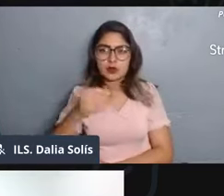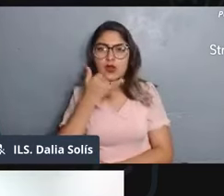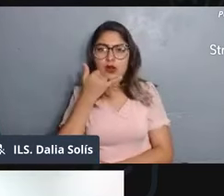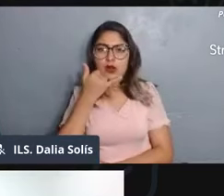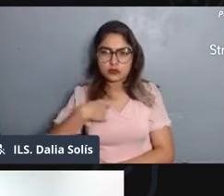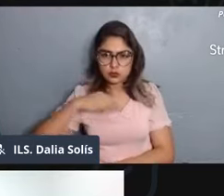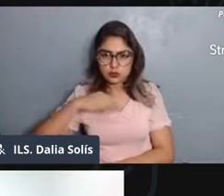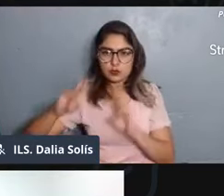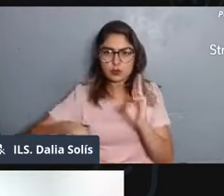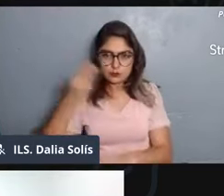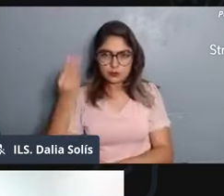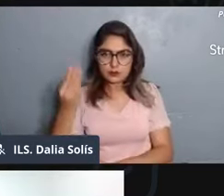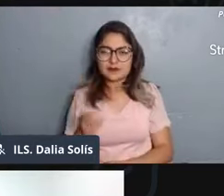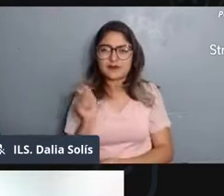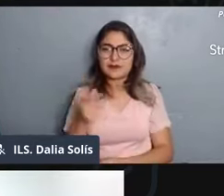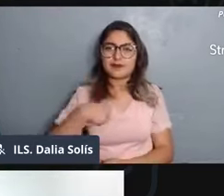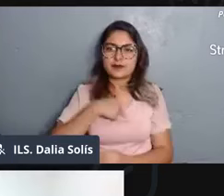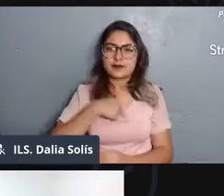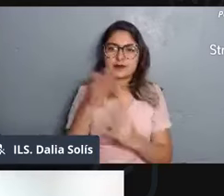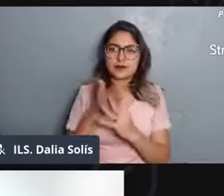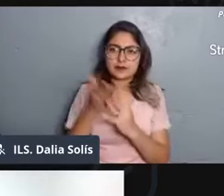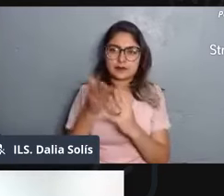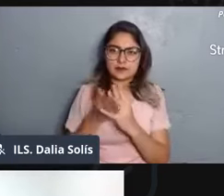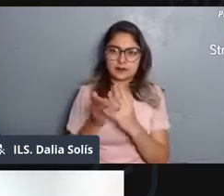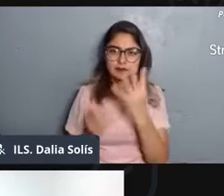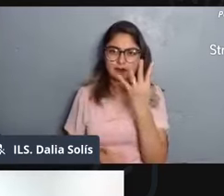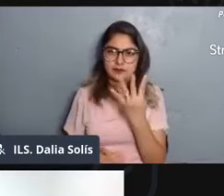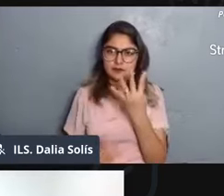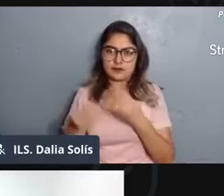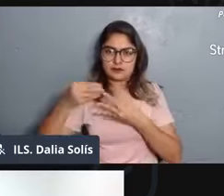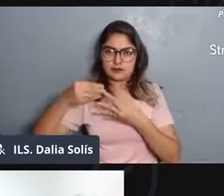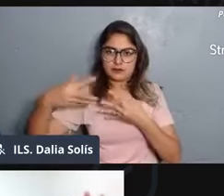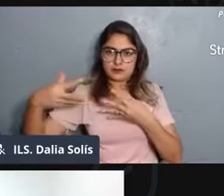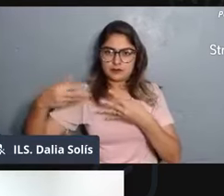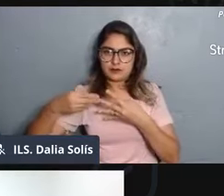cuatro componentes de la sexualidad, y ahí lo vamos a dividir